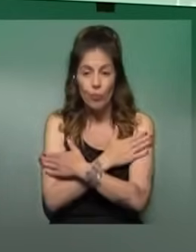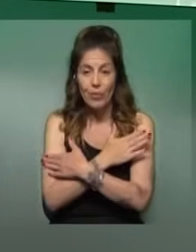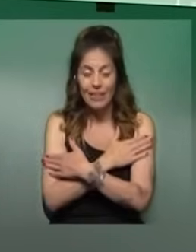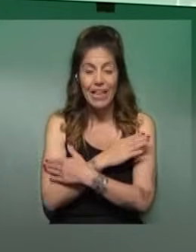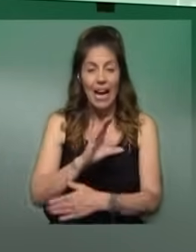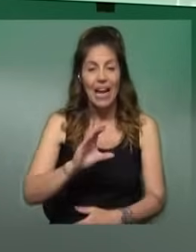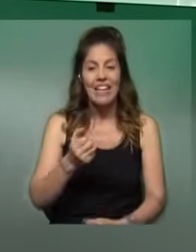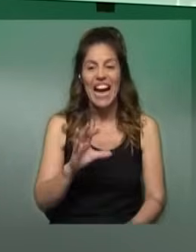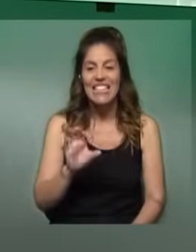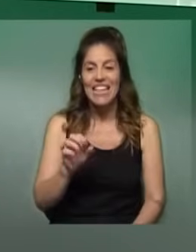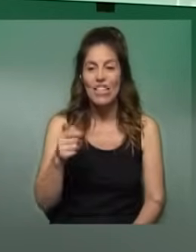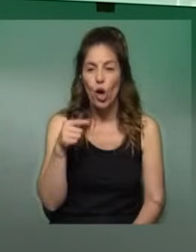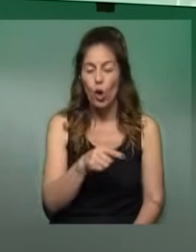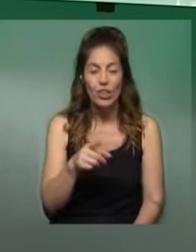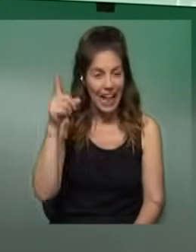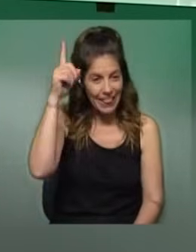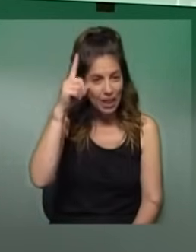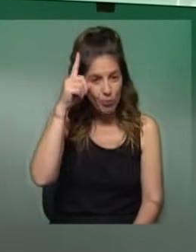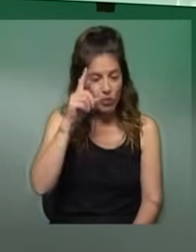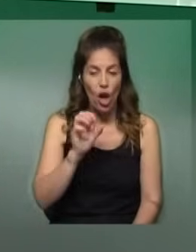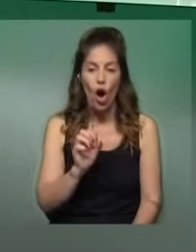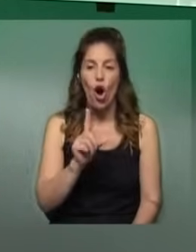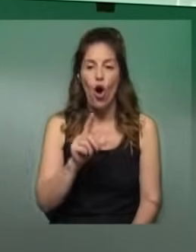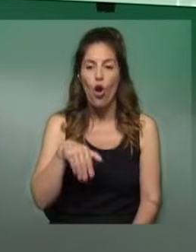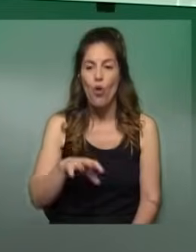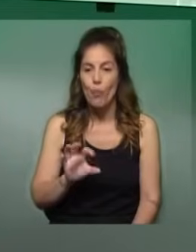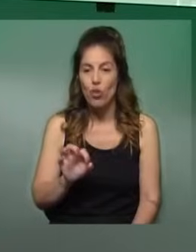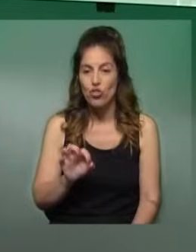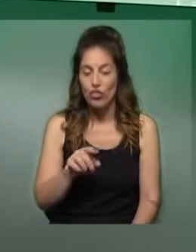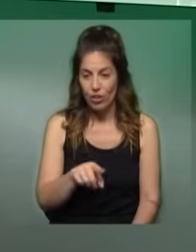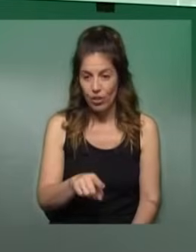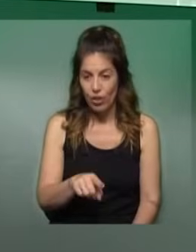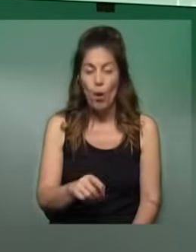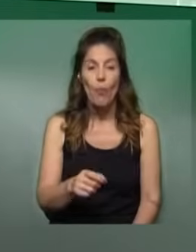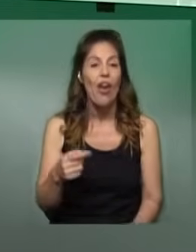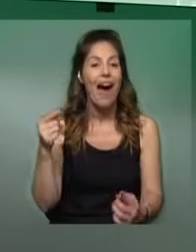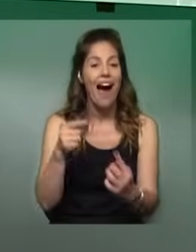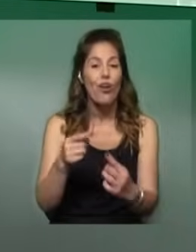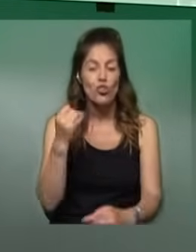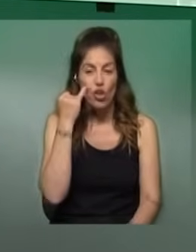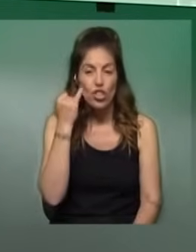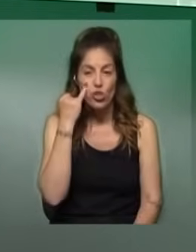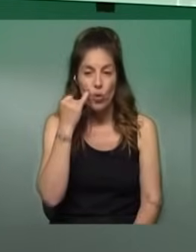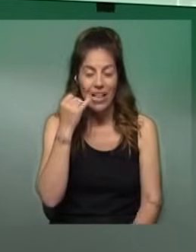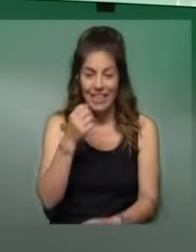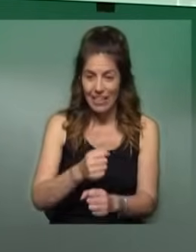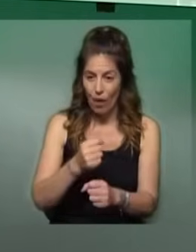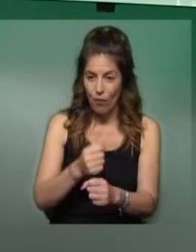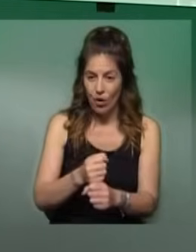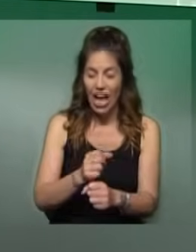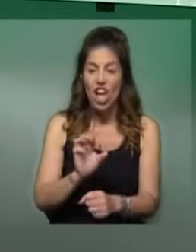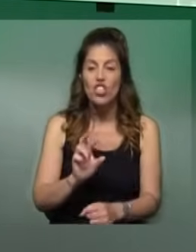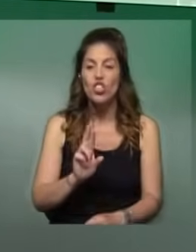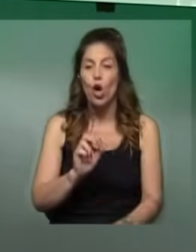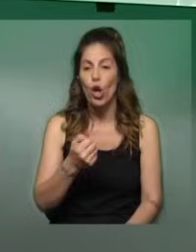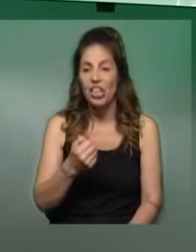casá contra el diputado Gustavo Olmos titular de esa banca por acoso sexual y laboral Soria destacó